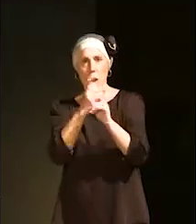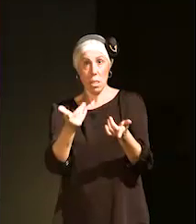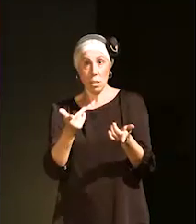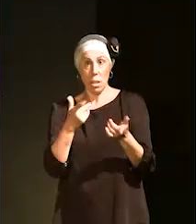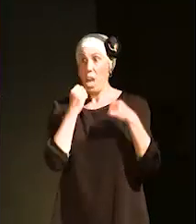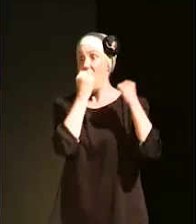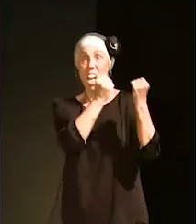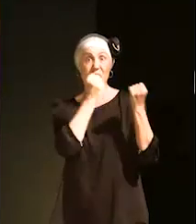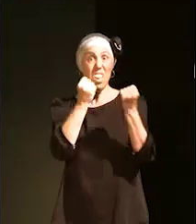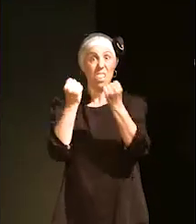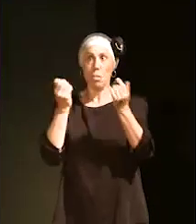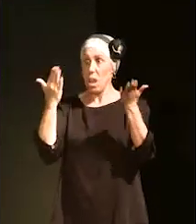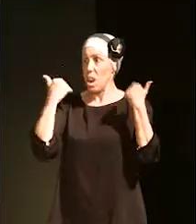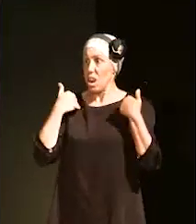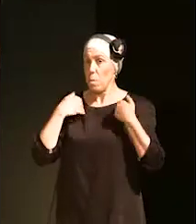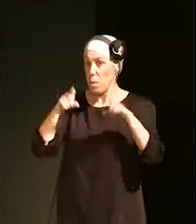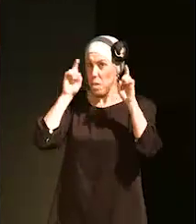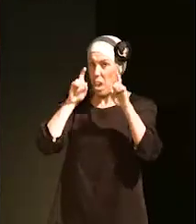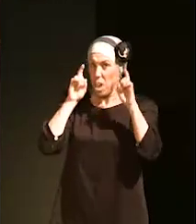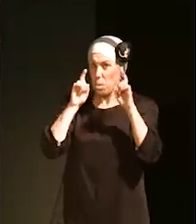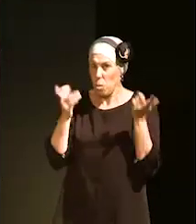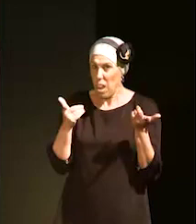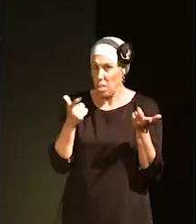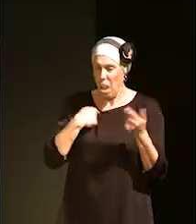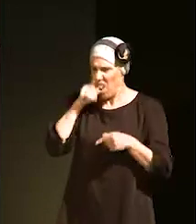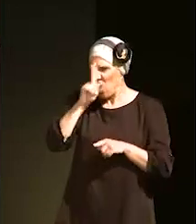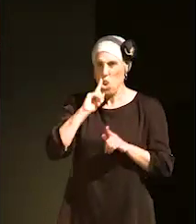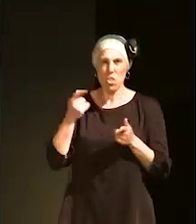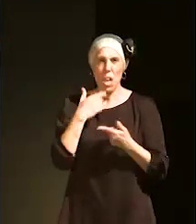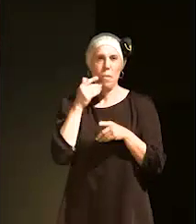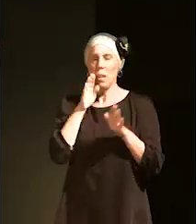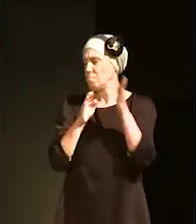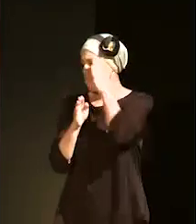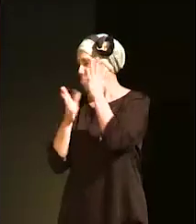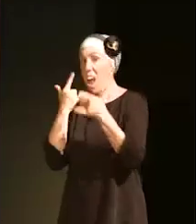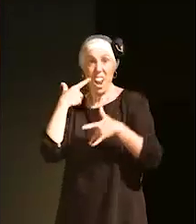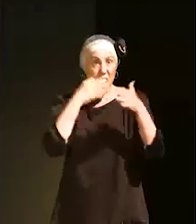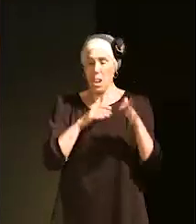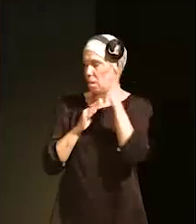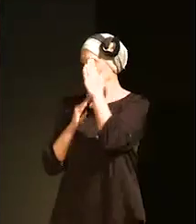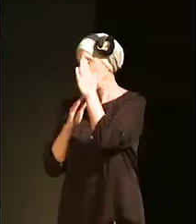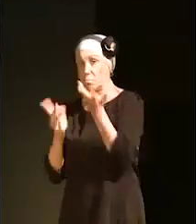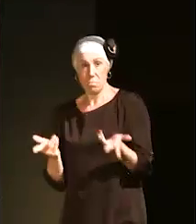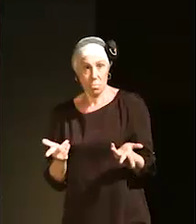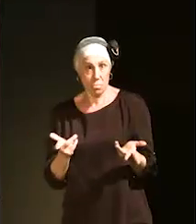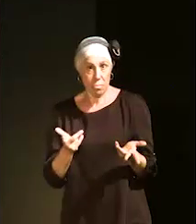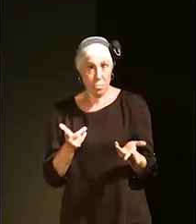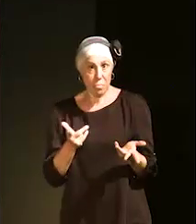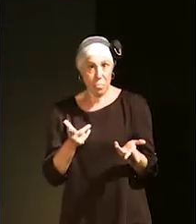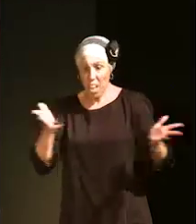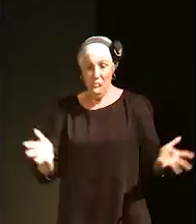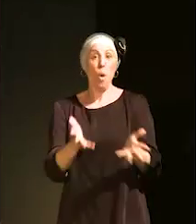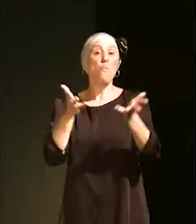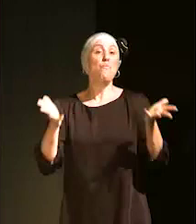cargo de este tipo de educación están desvinculadas de la realidad y sobre todo han forma fomentado una